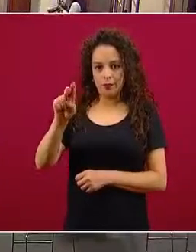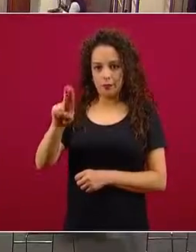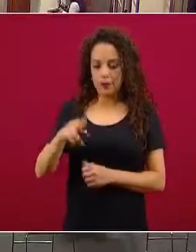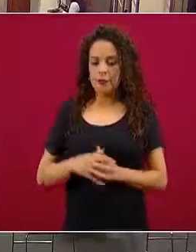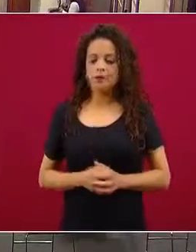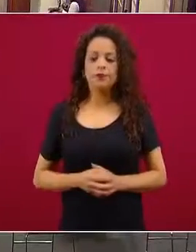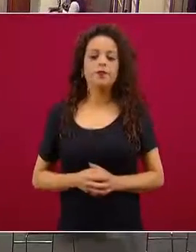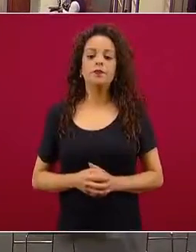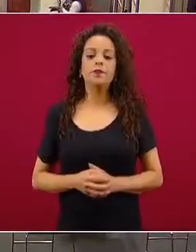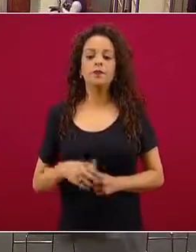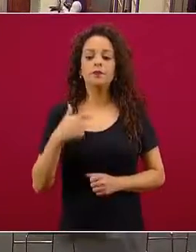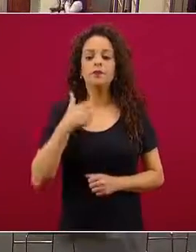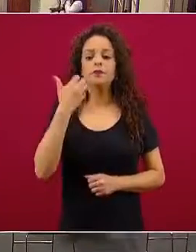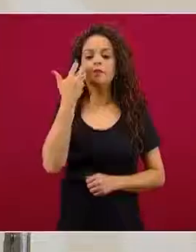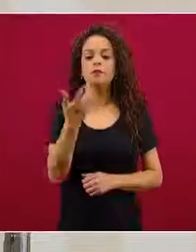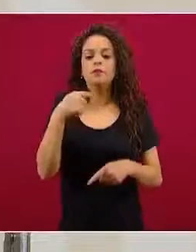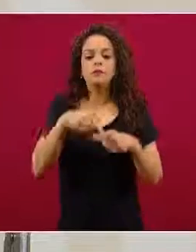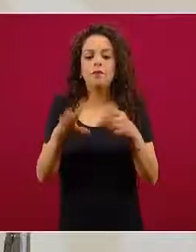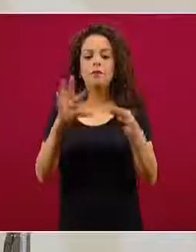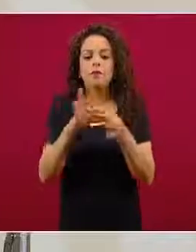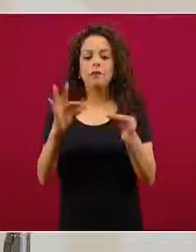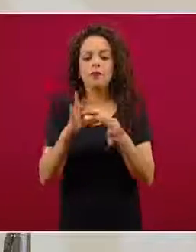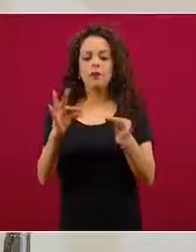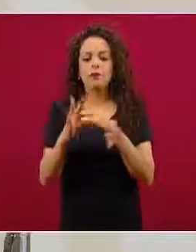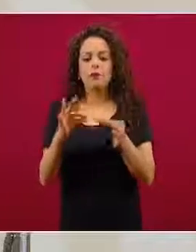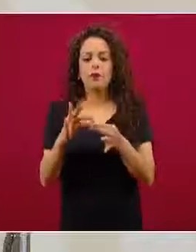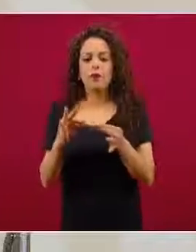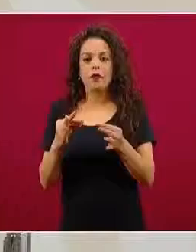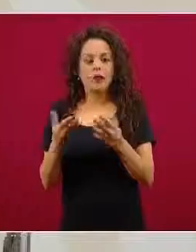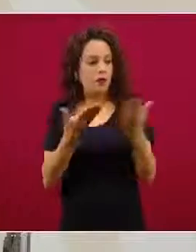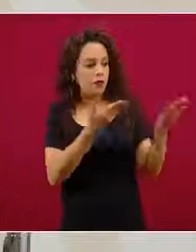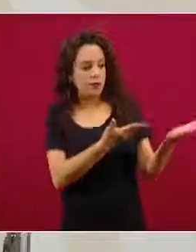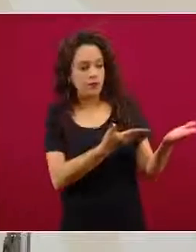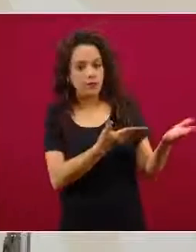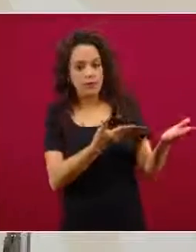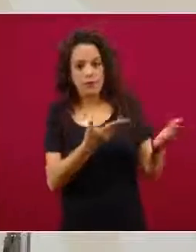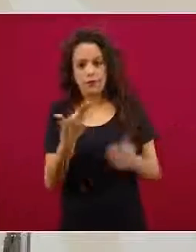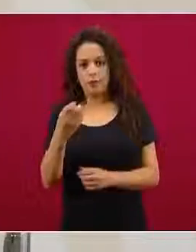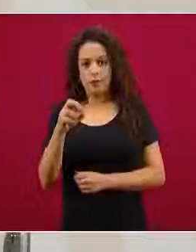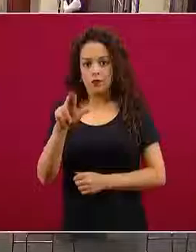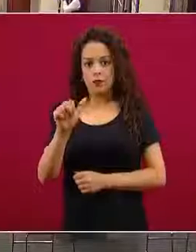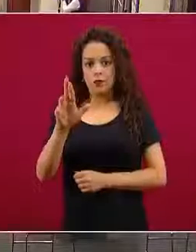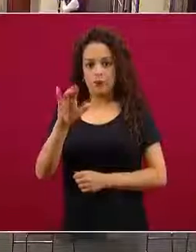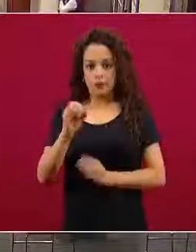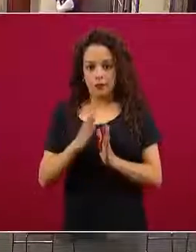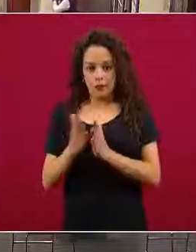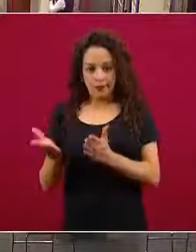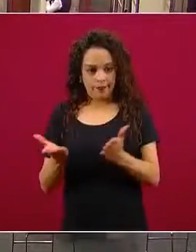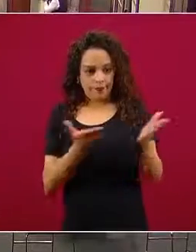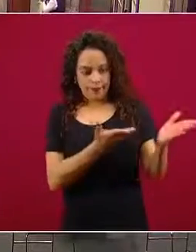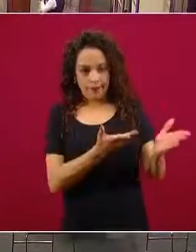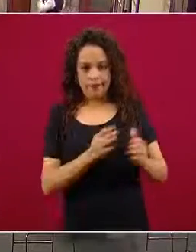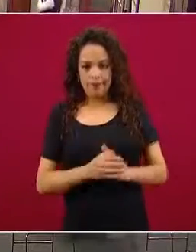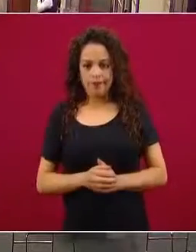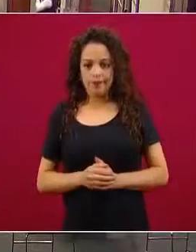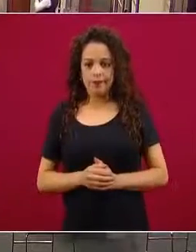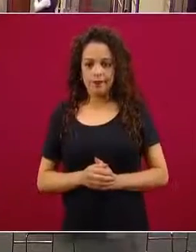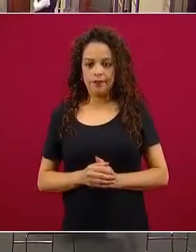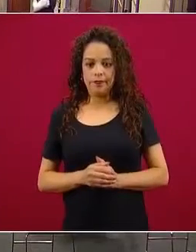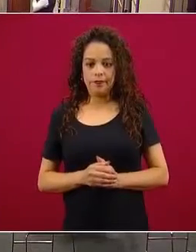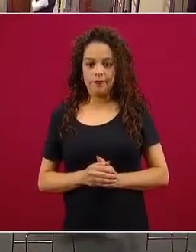Quisiera empezar por la presentación que nos trae Horacio. Por favor, Horacio, si nos haces favor de presentar la información que traes para